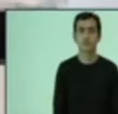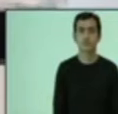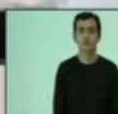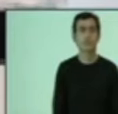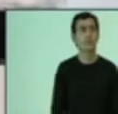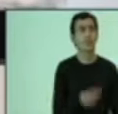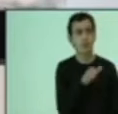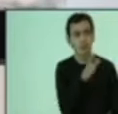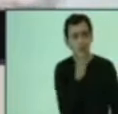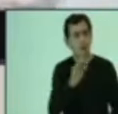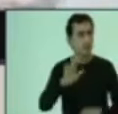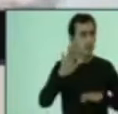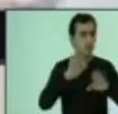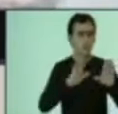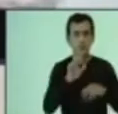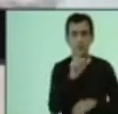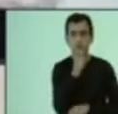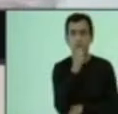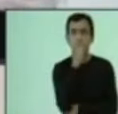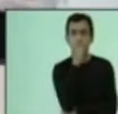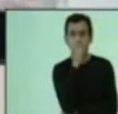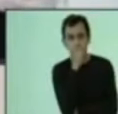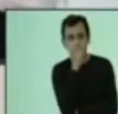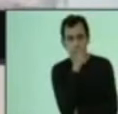¿Alguien más?